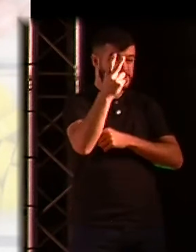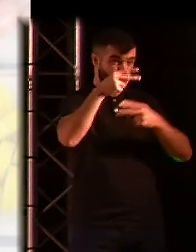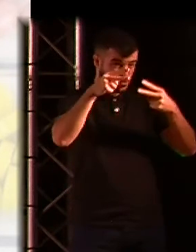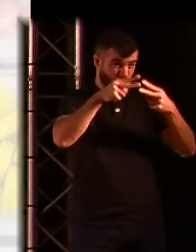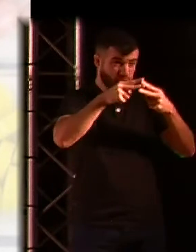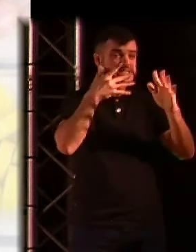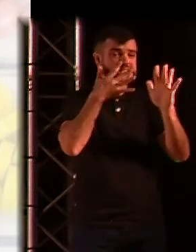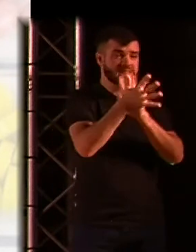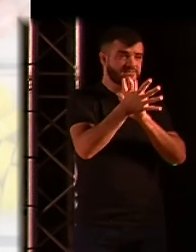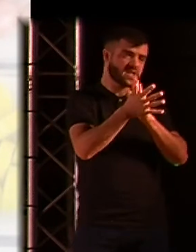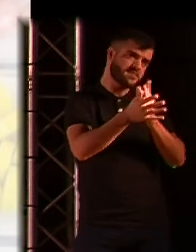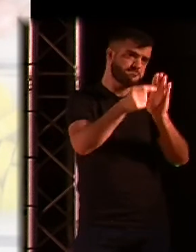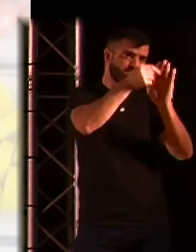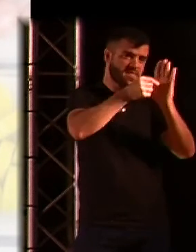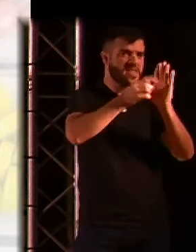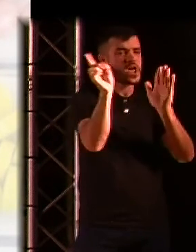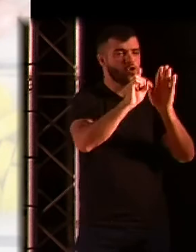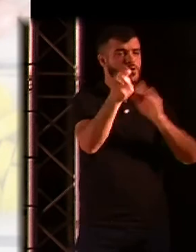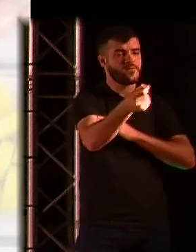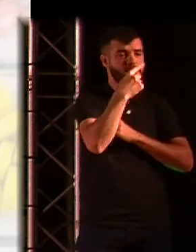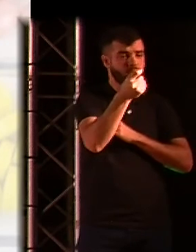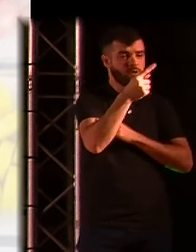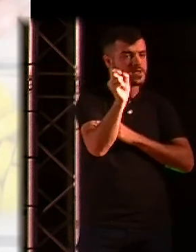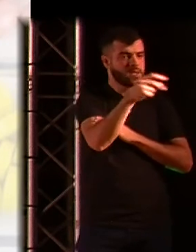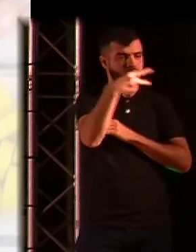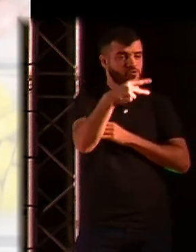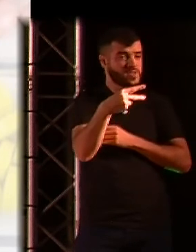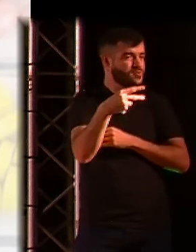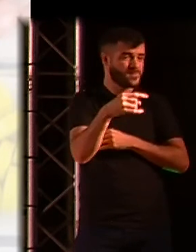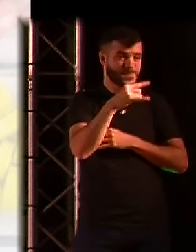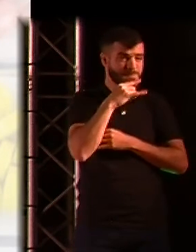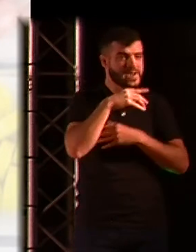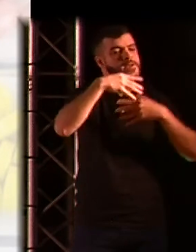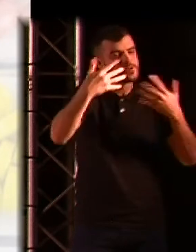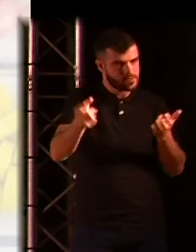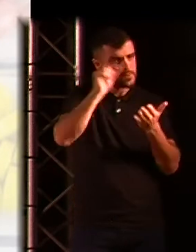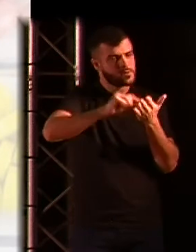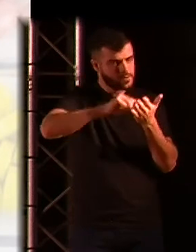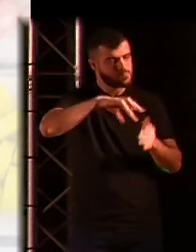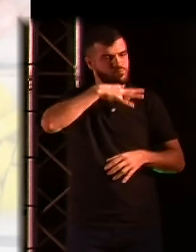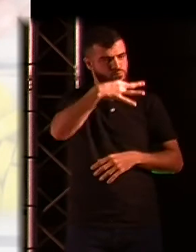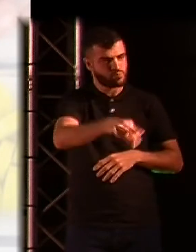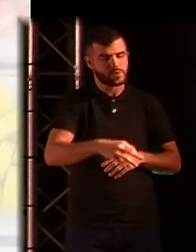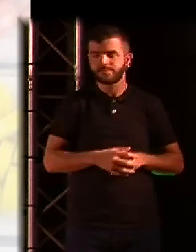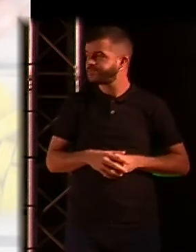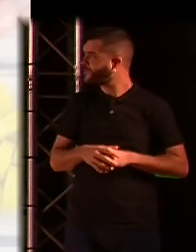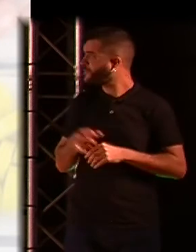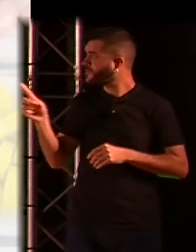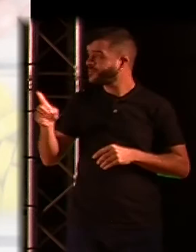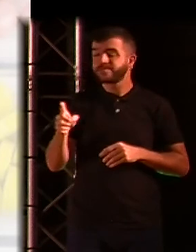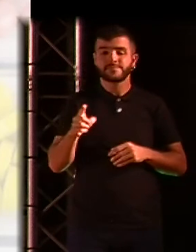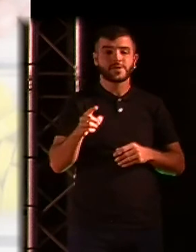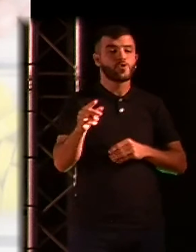los síntomas sean severos e incapacitantes. Que la duración del tratamiento de las benzodiazepinas sea